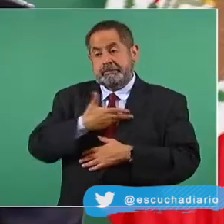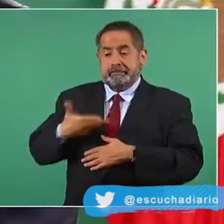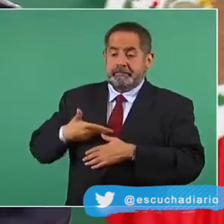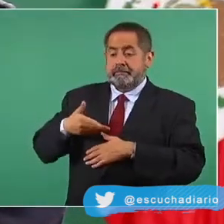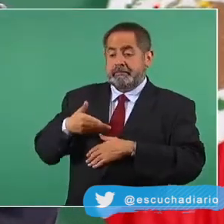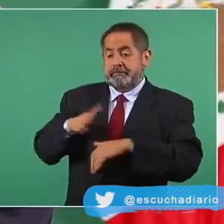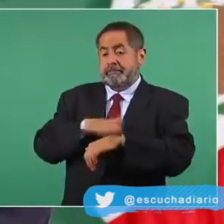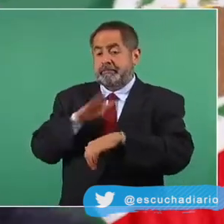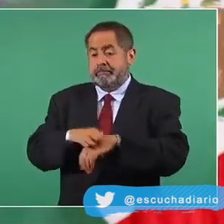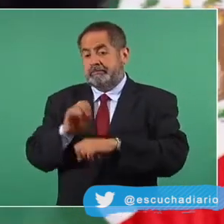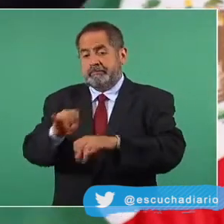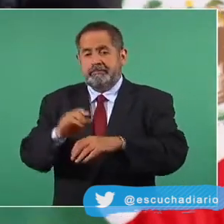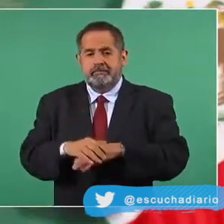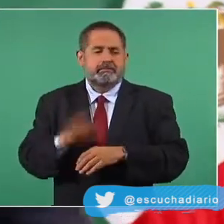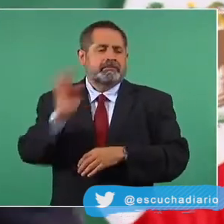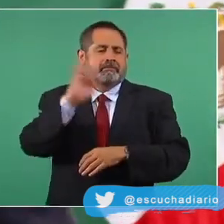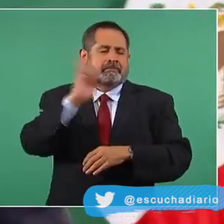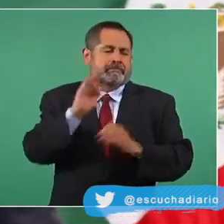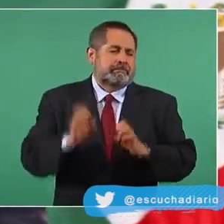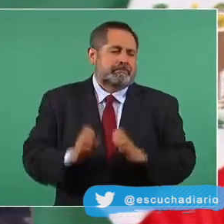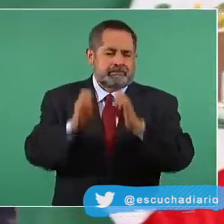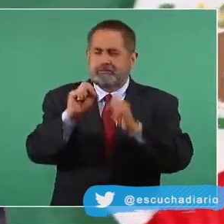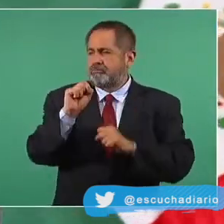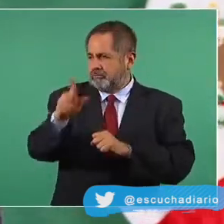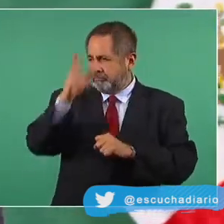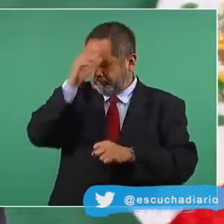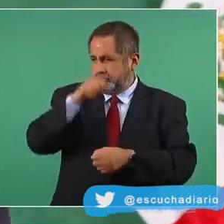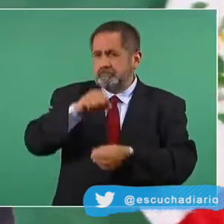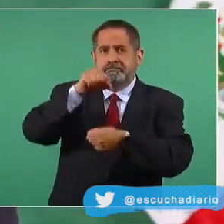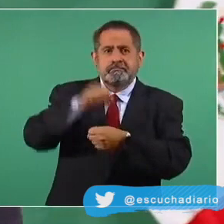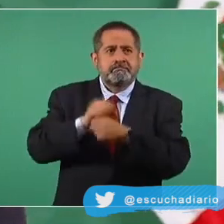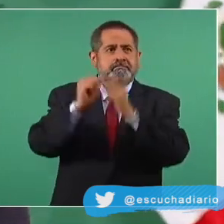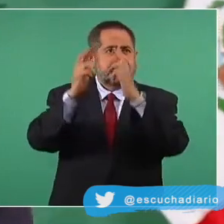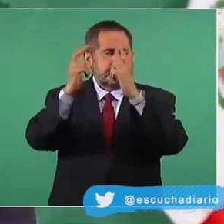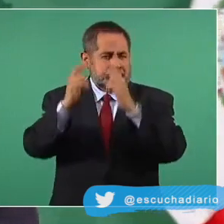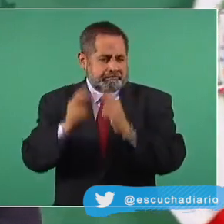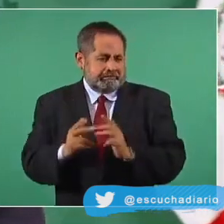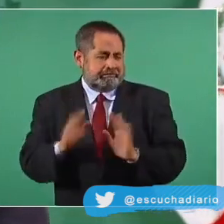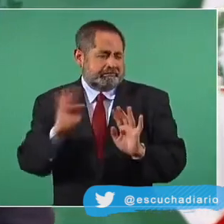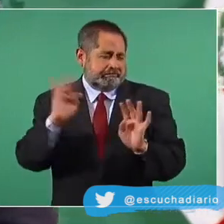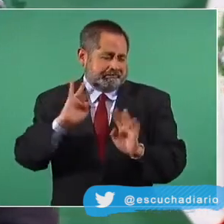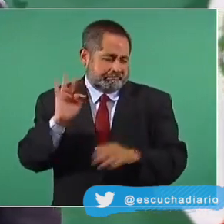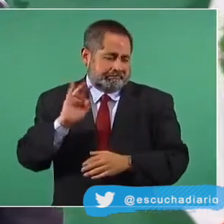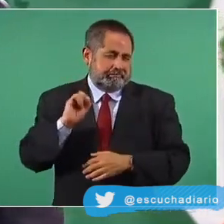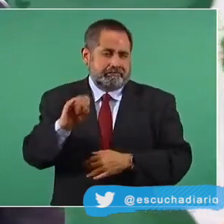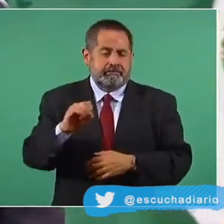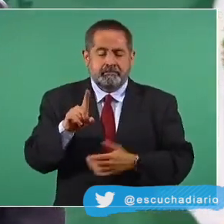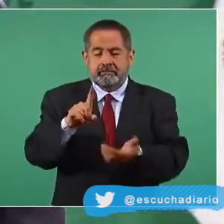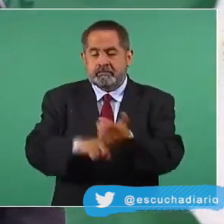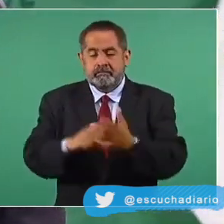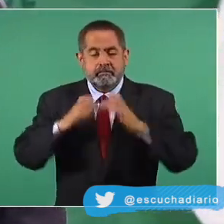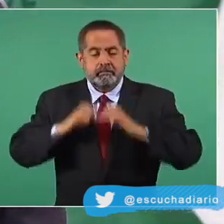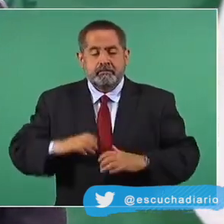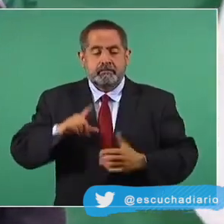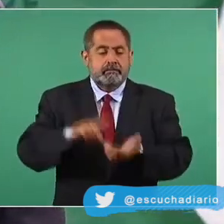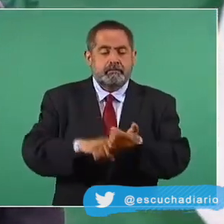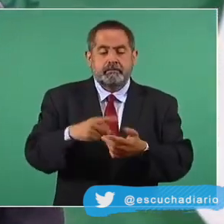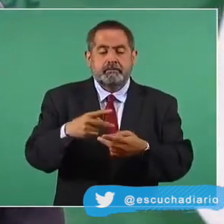presidente, dinamita el edificio con 120